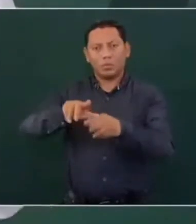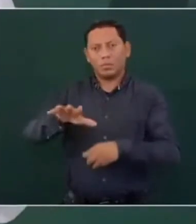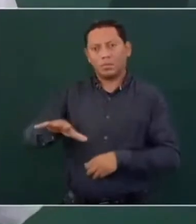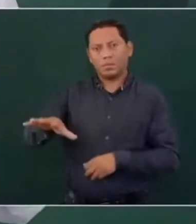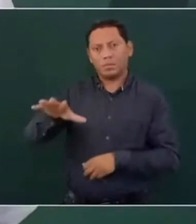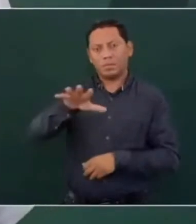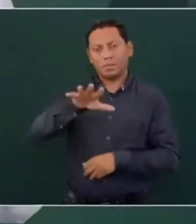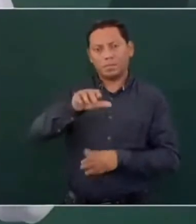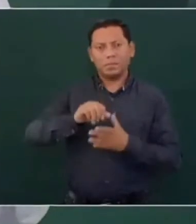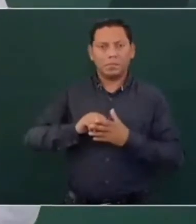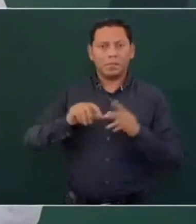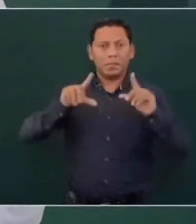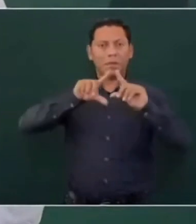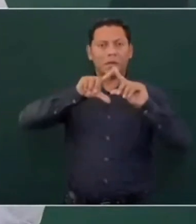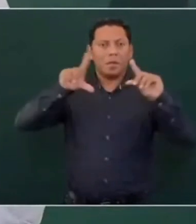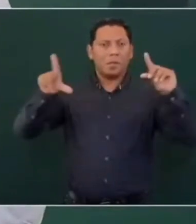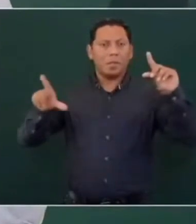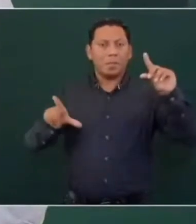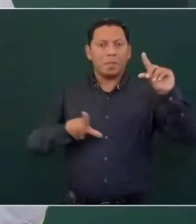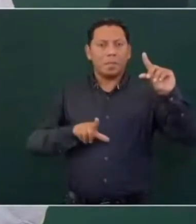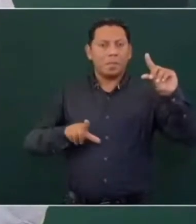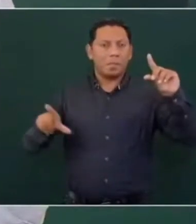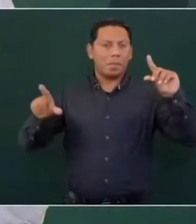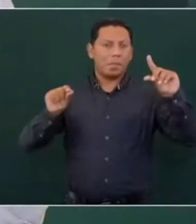al México profundo,